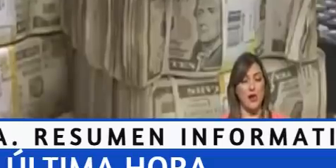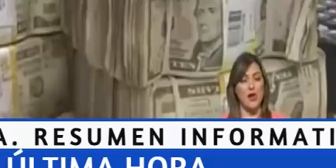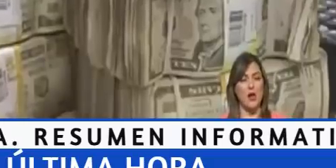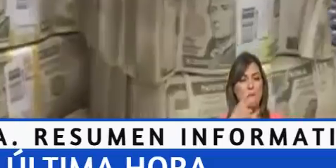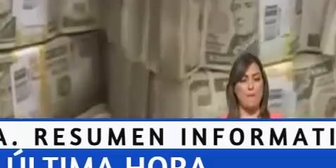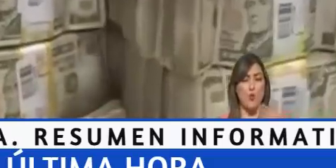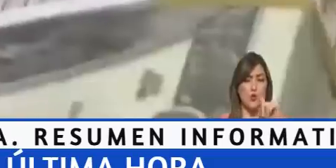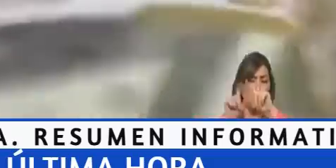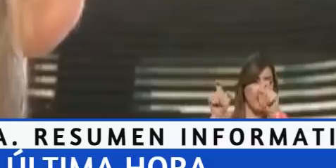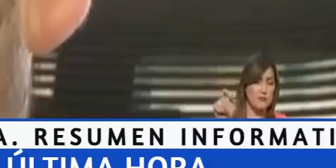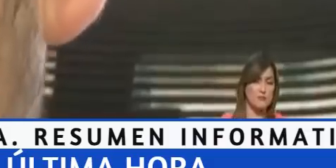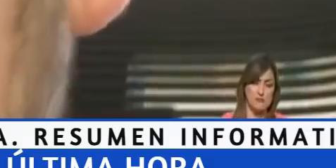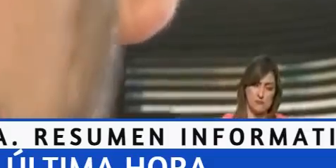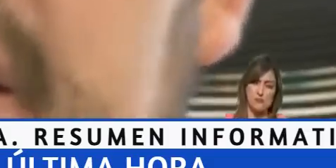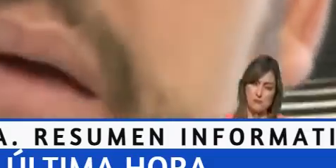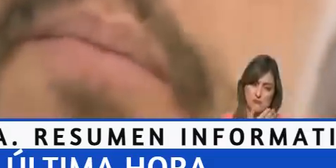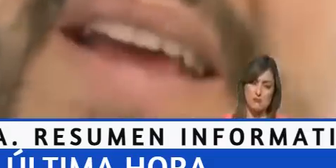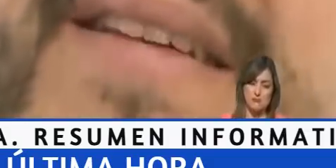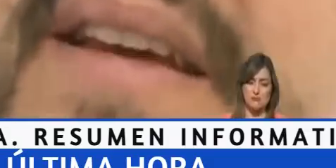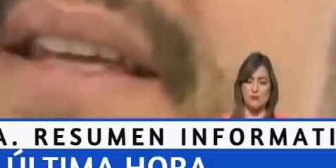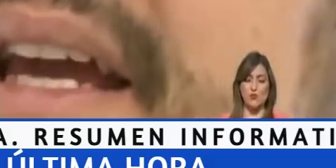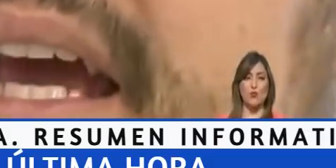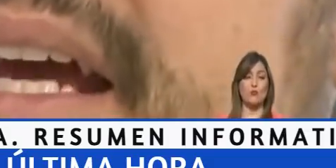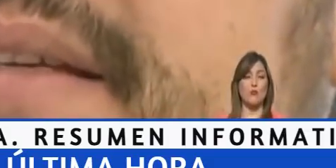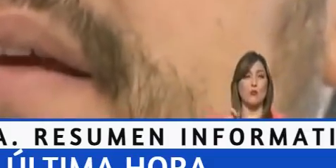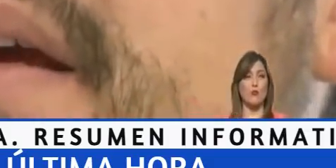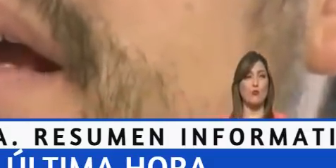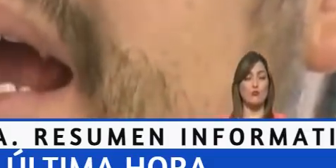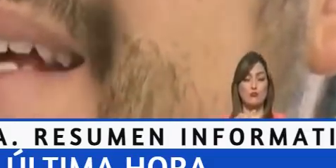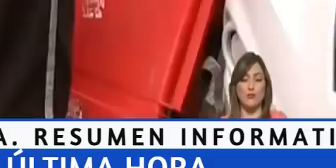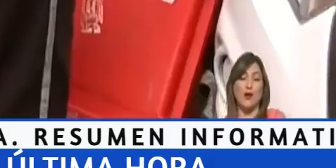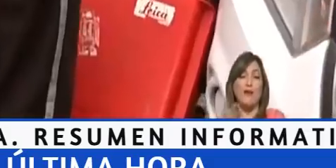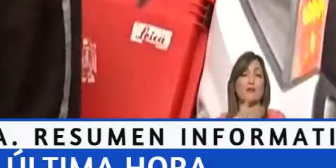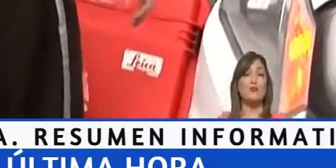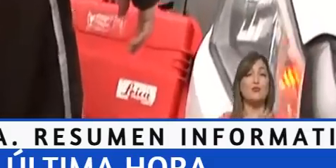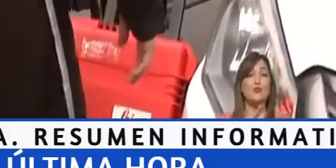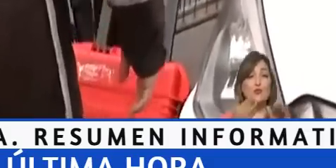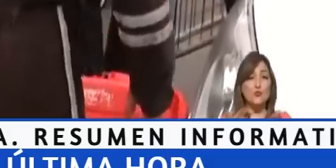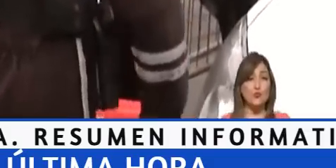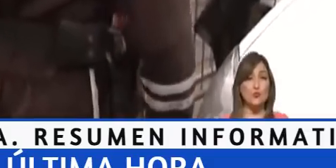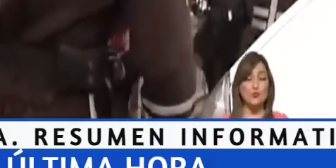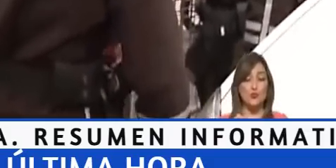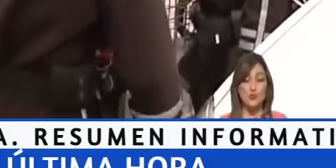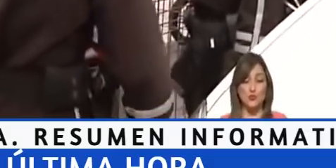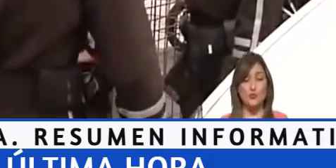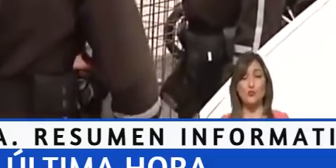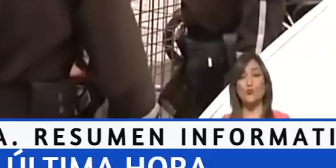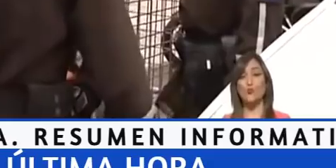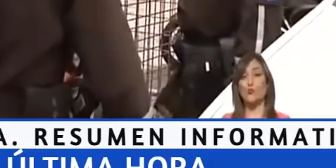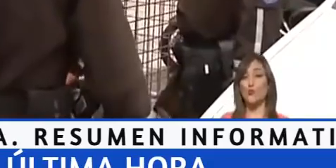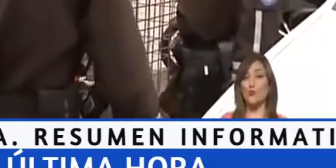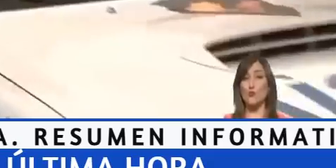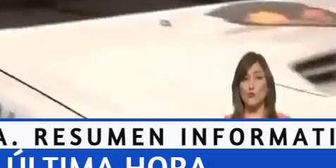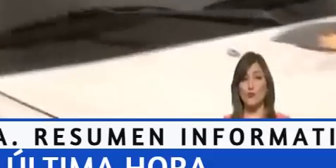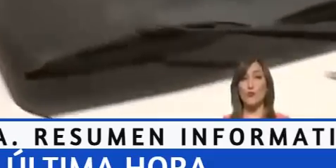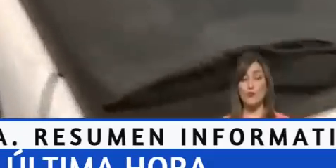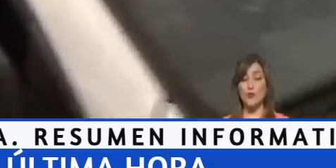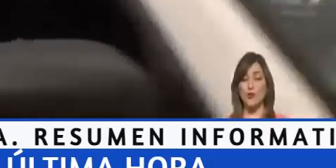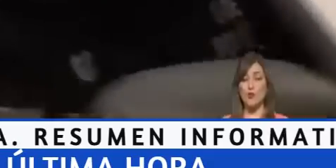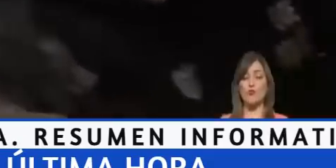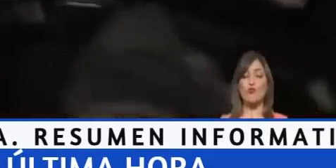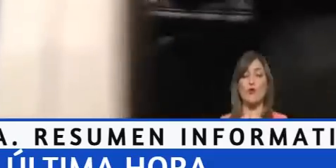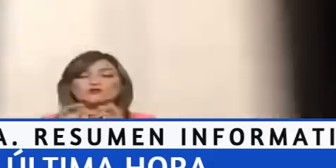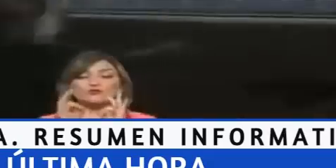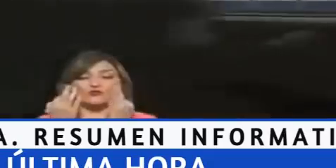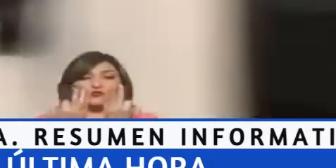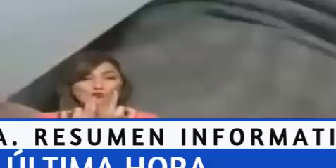Contraloría. La defensa de José Augusto, sin embargo, cuenta que el día anterior a la muerte del ex secretario de Presidencia estuvo con su familia de visita